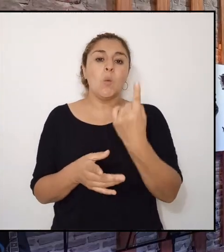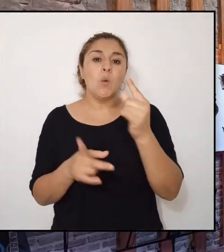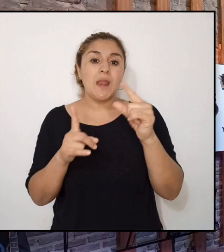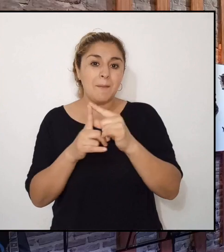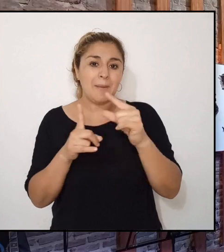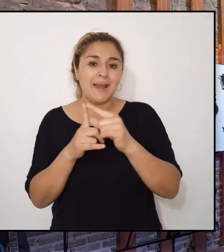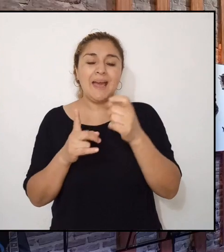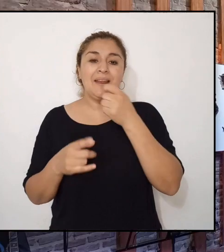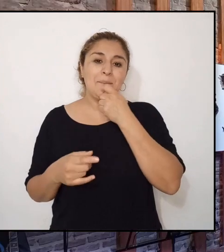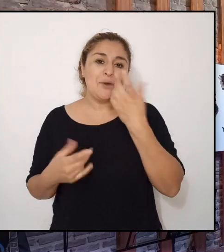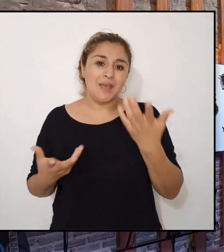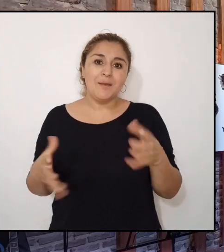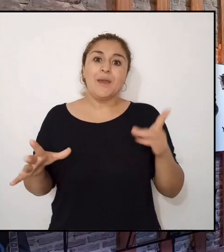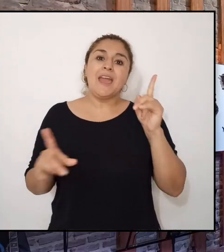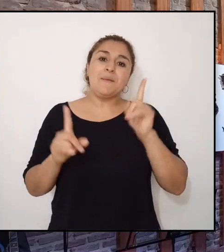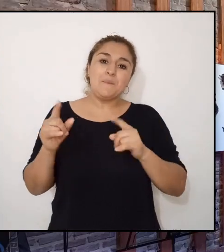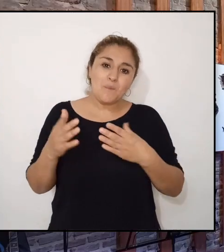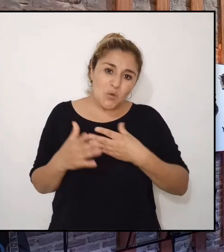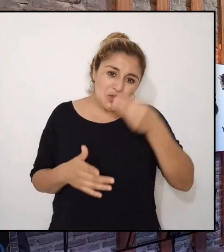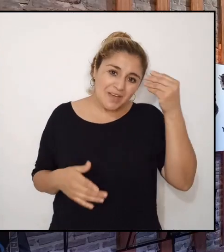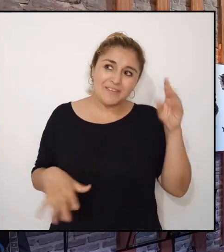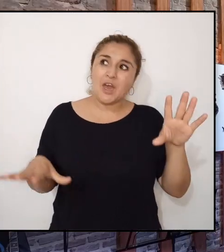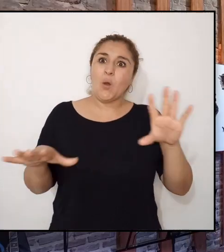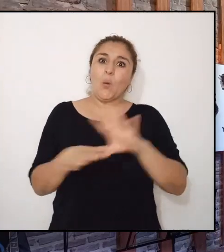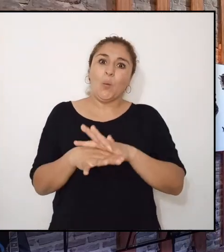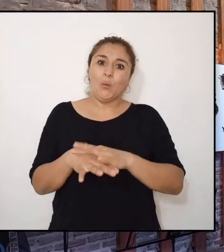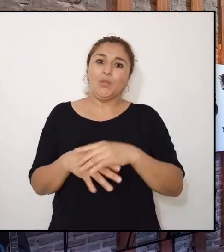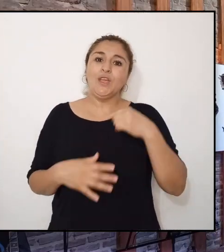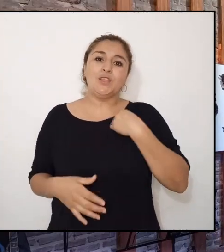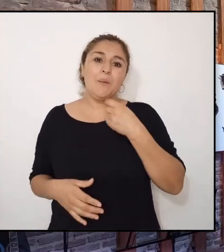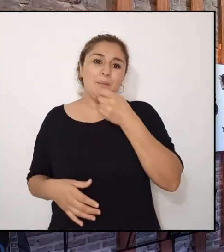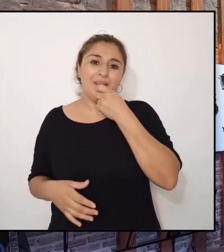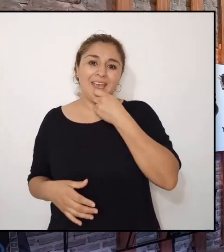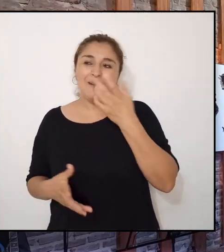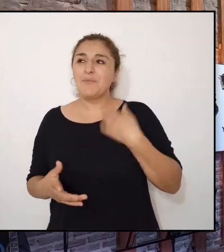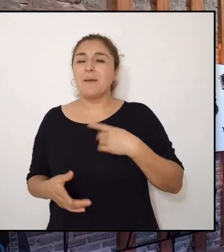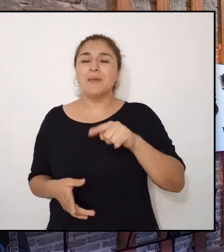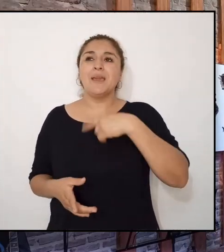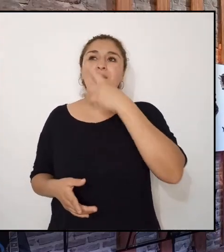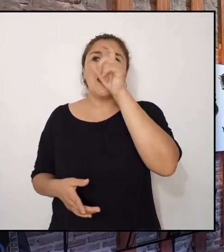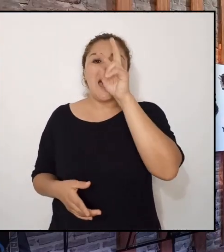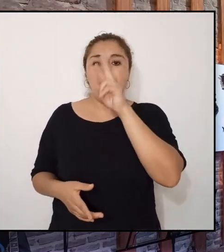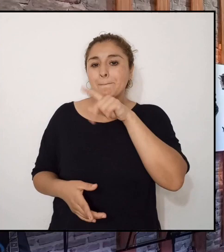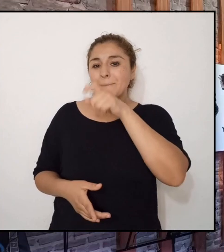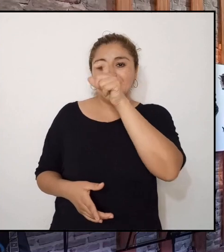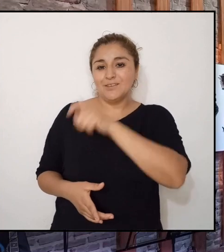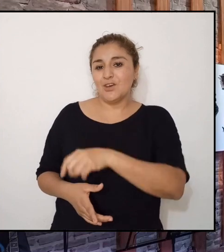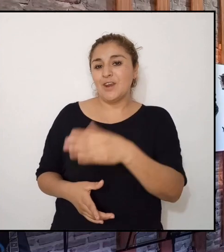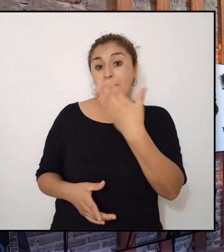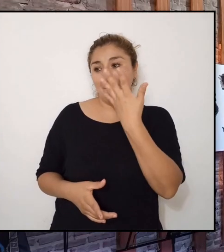que...? Señor, y yo con las perlitas, ya te bendeciré y serás bendición. ¡Gloria a Dios!